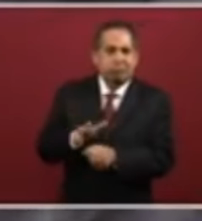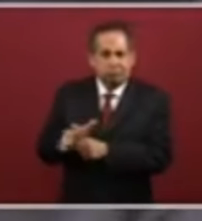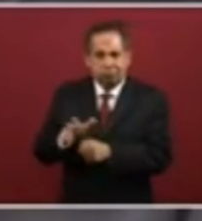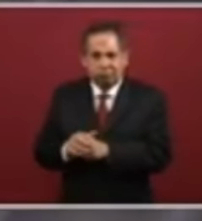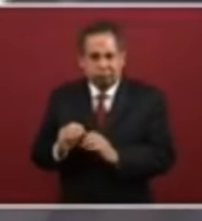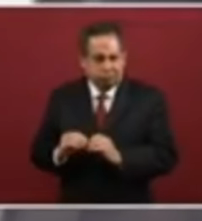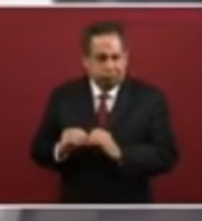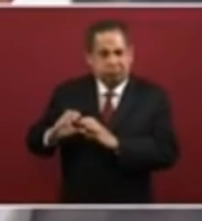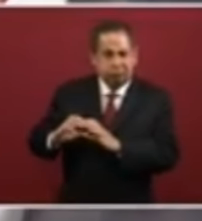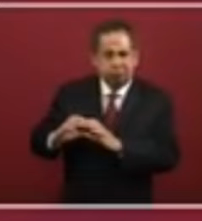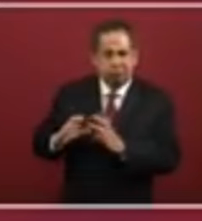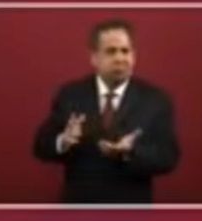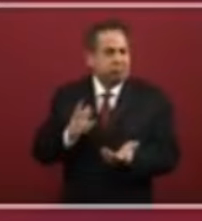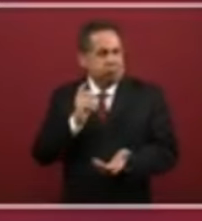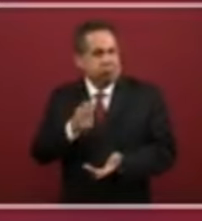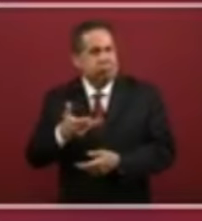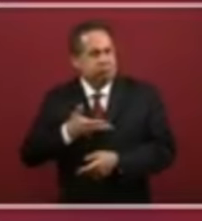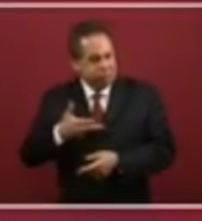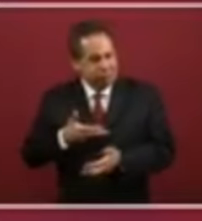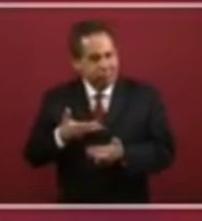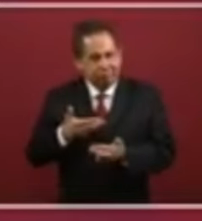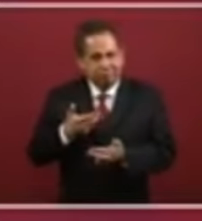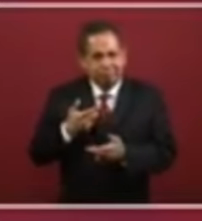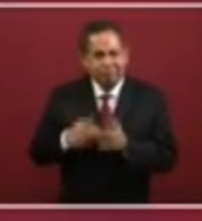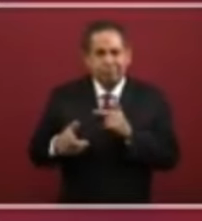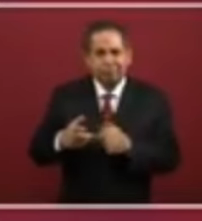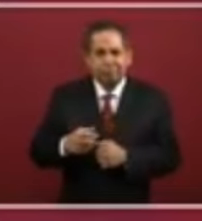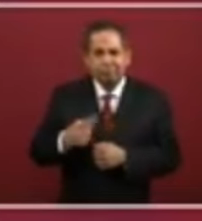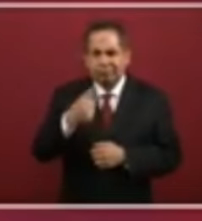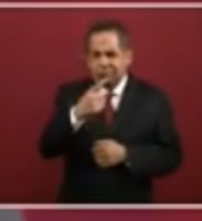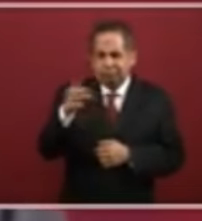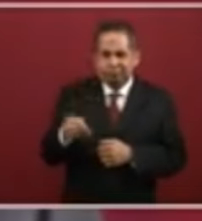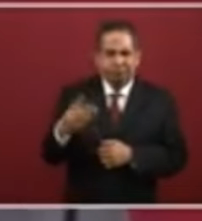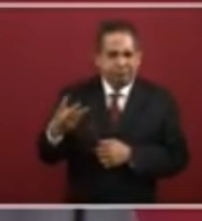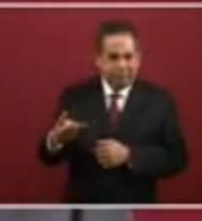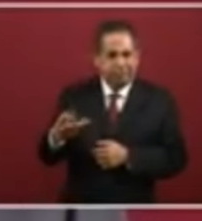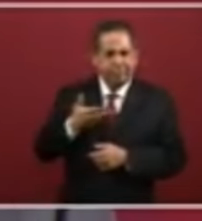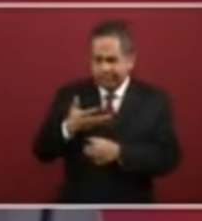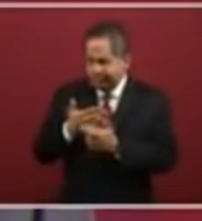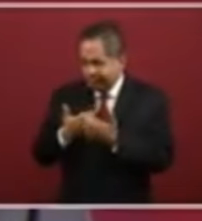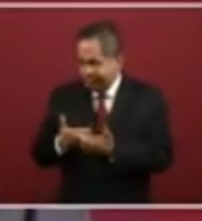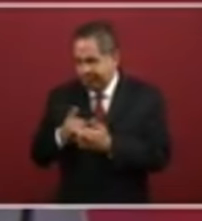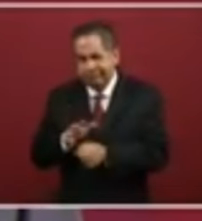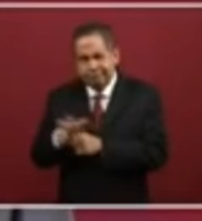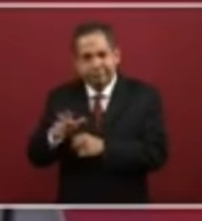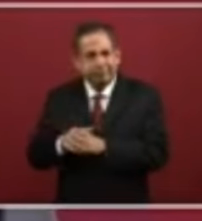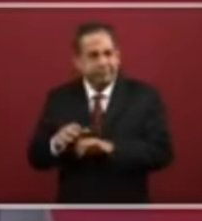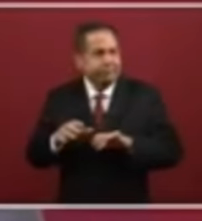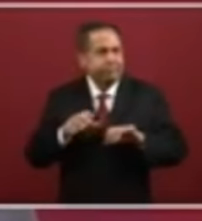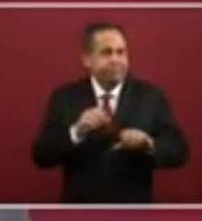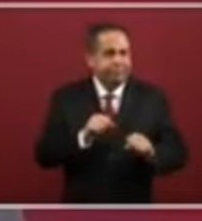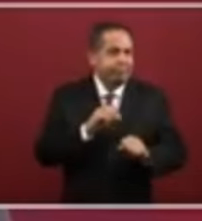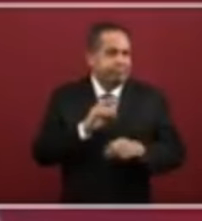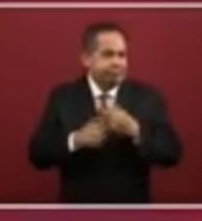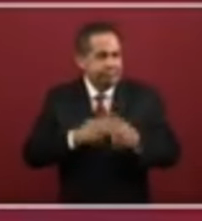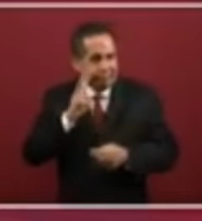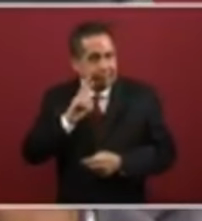sea, ya tenemos la tercera parte del presupuesto.